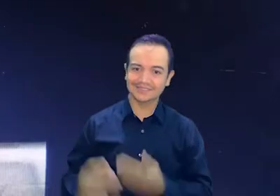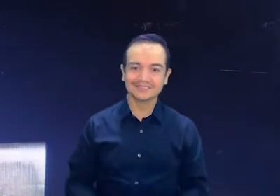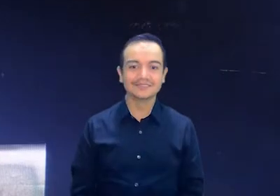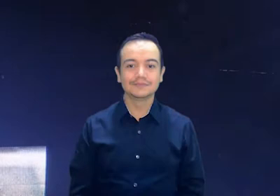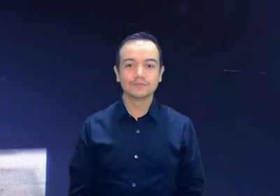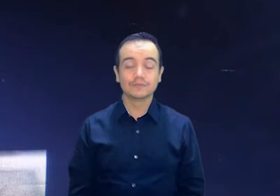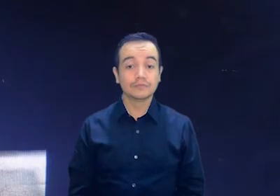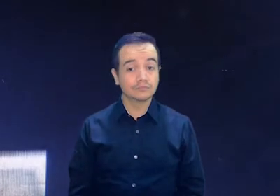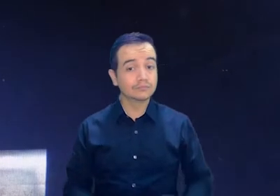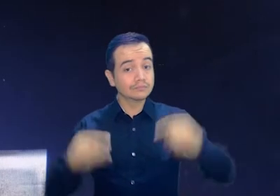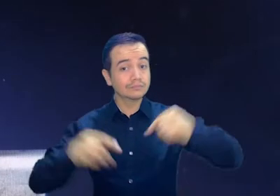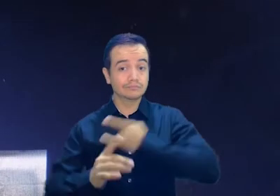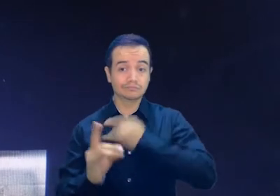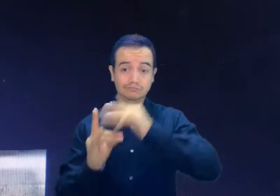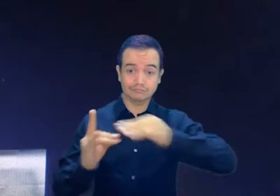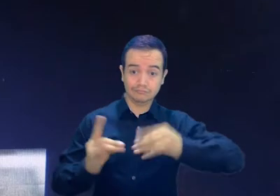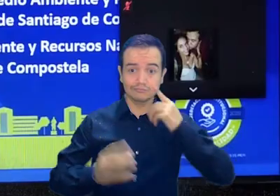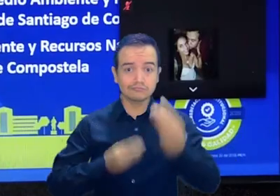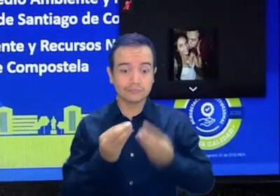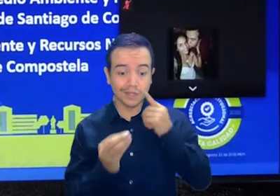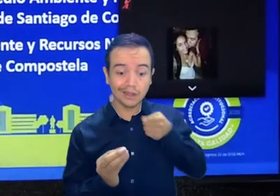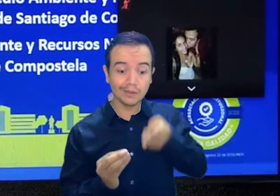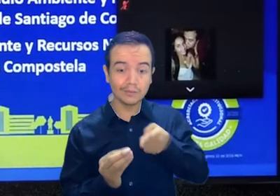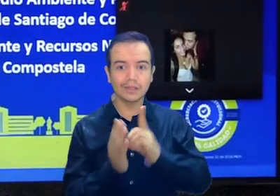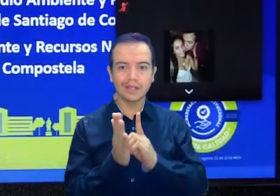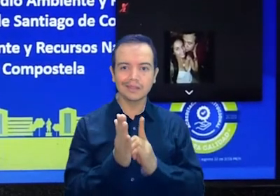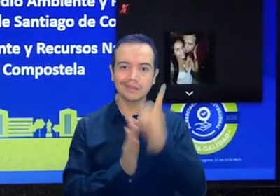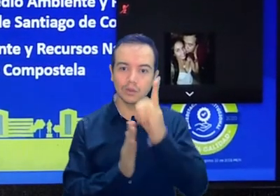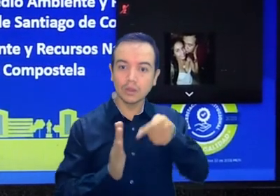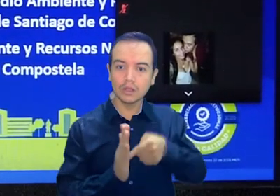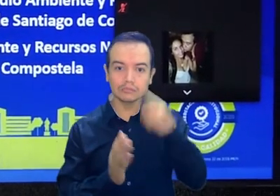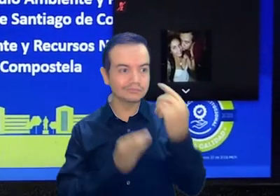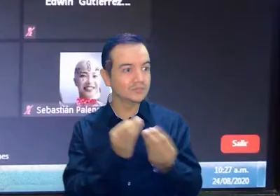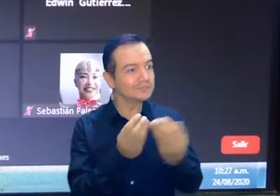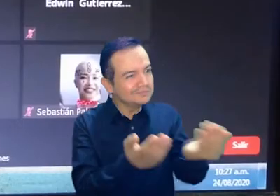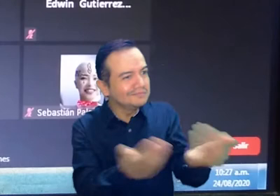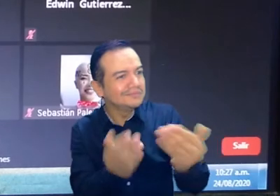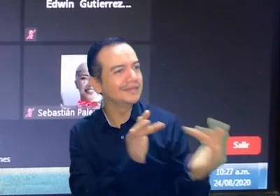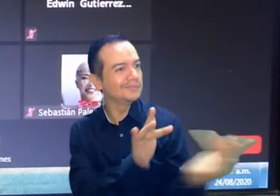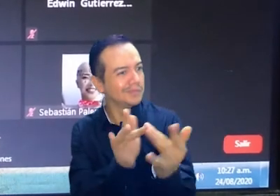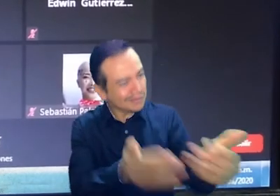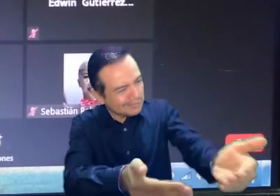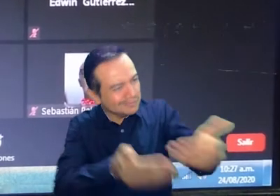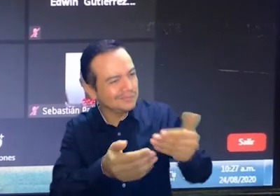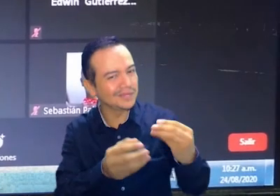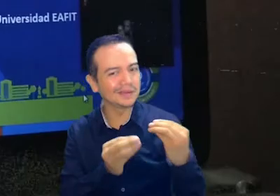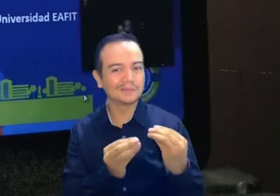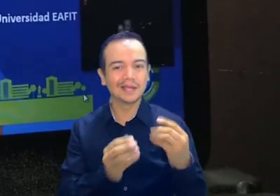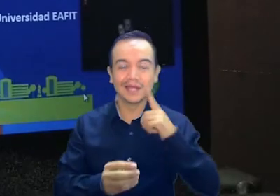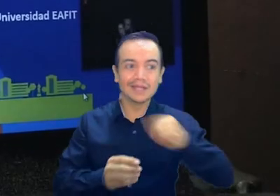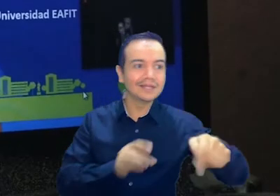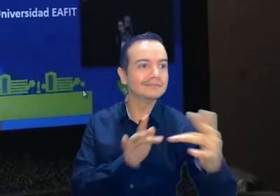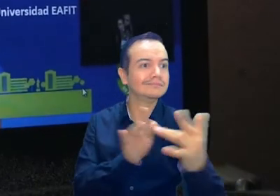acciones, la institución, mediante desarrollo estudiantil, busca estrechar lazos y generar cercanía con los universitarios, además de